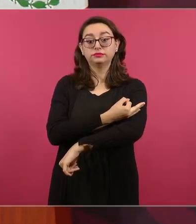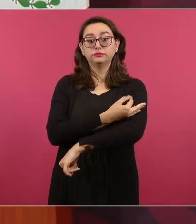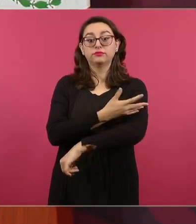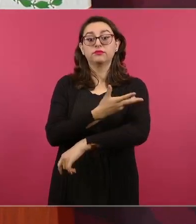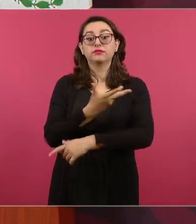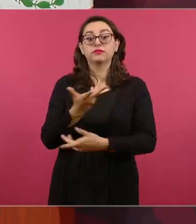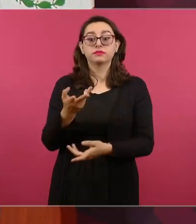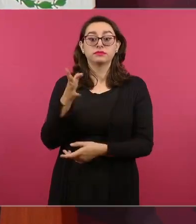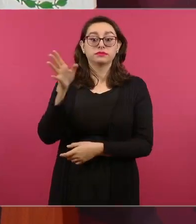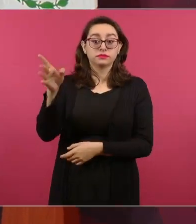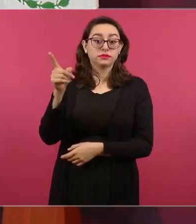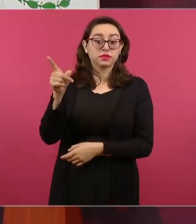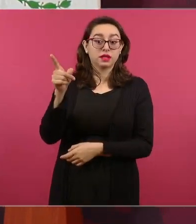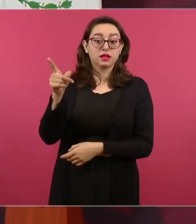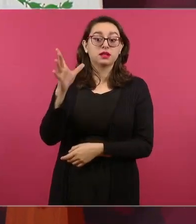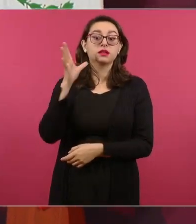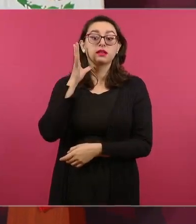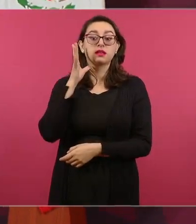Congreso.